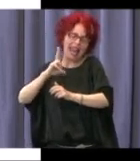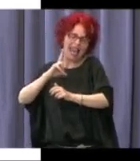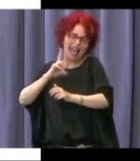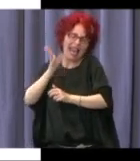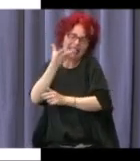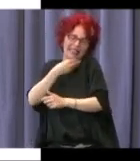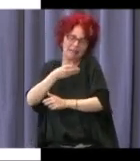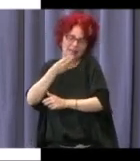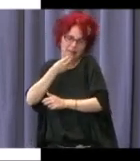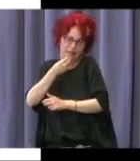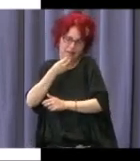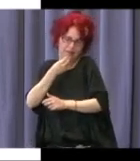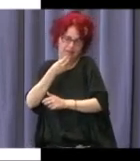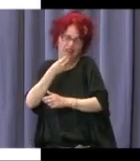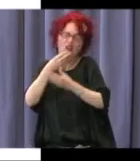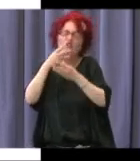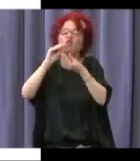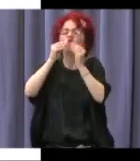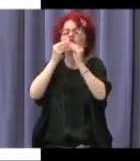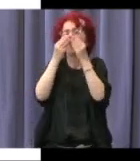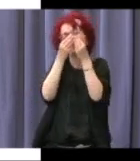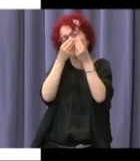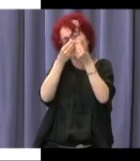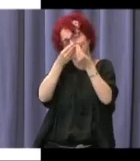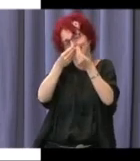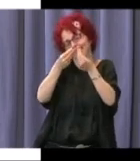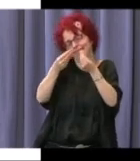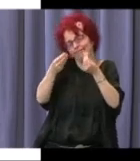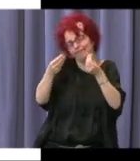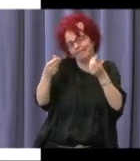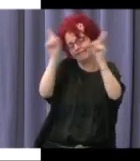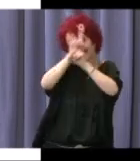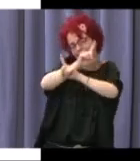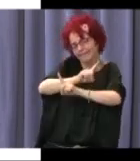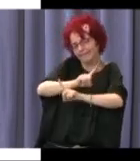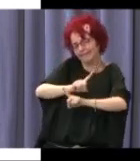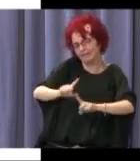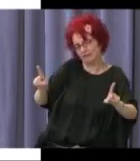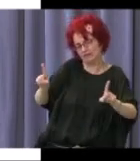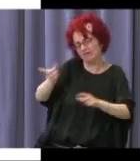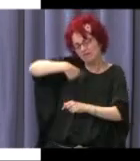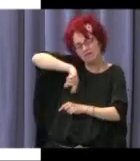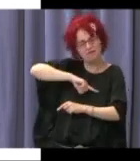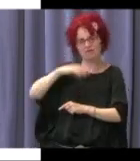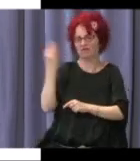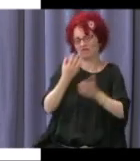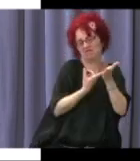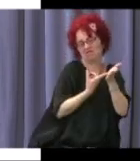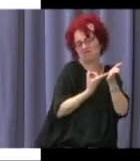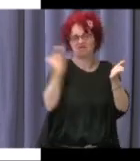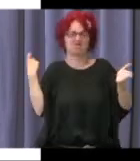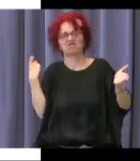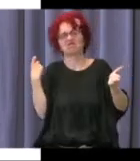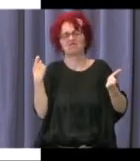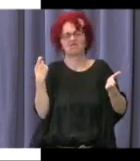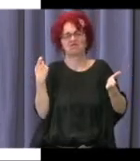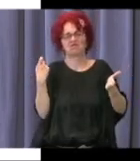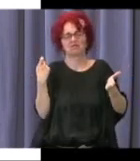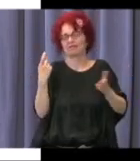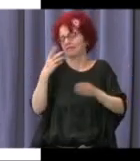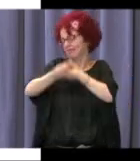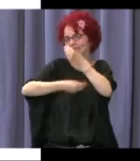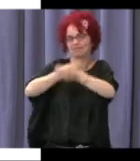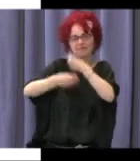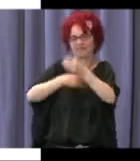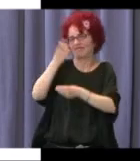medalla que ganamos las mujeres, ¿me saques esta noticia? O sea, había que haberla quitado. No, parece bueno, es que buenorra pues es fuerte. Entonces,